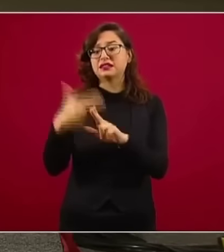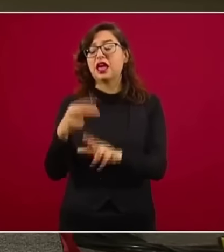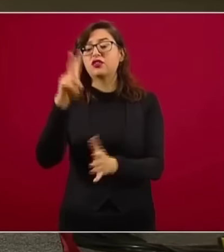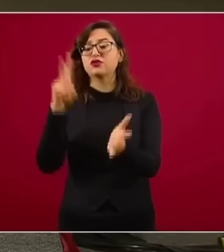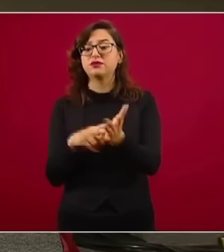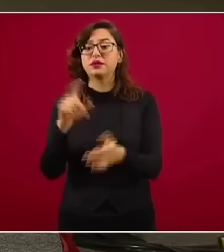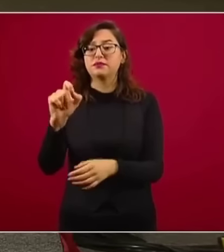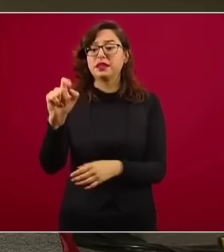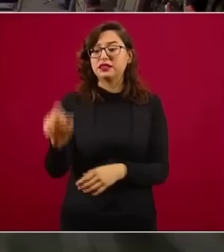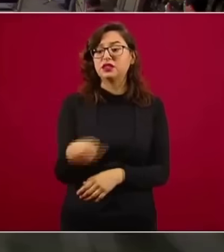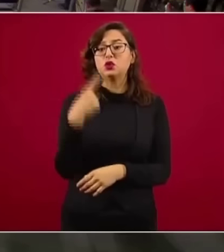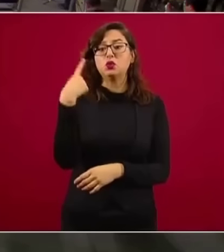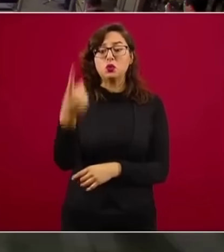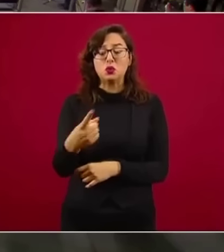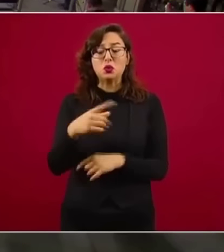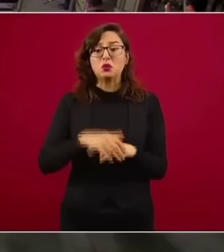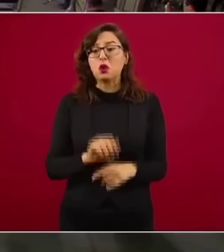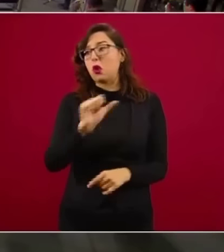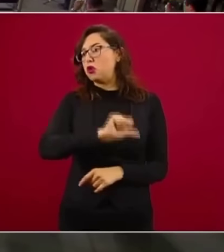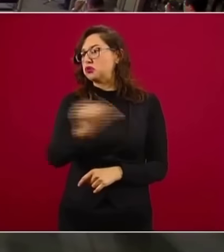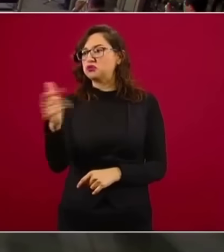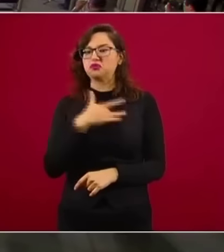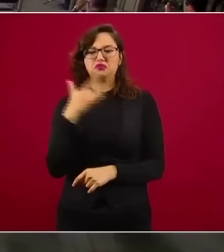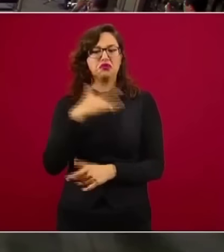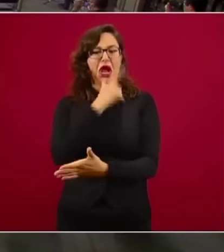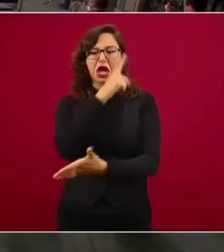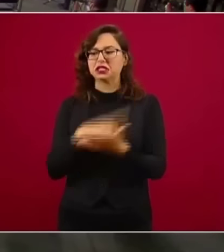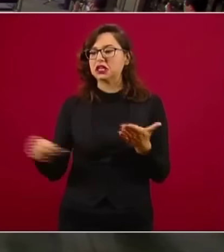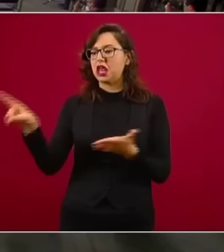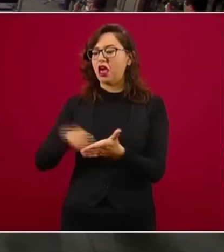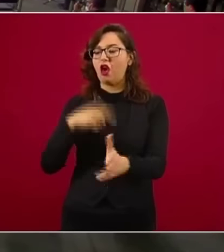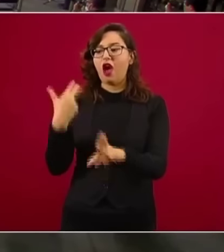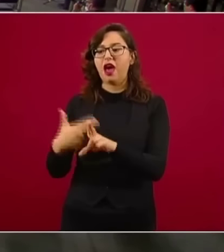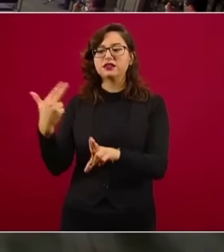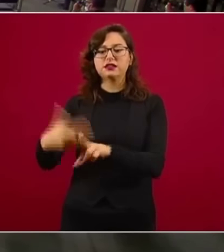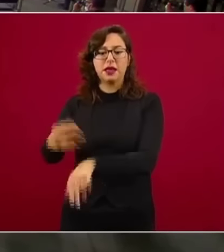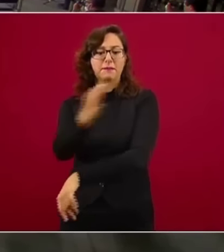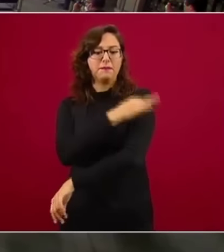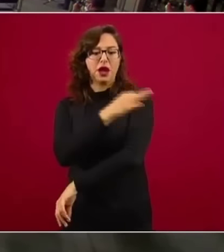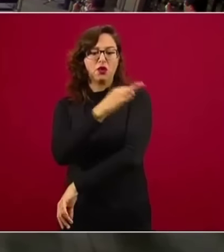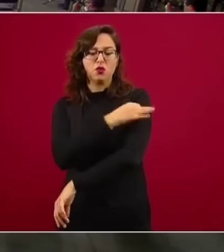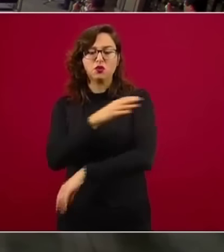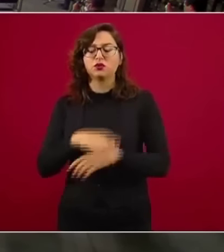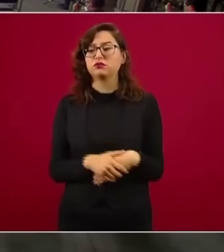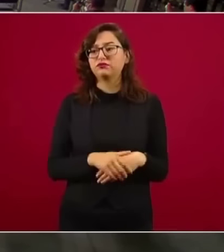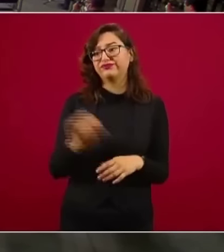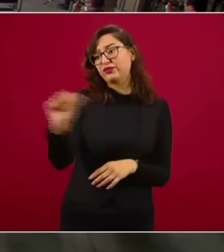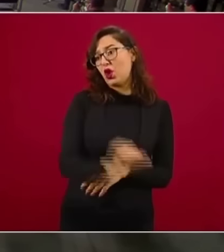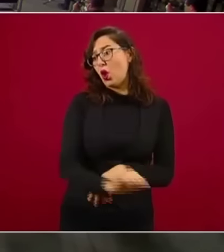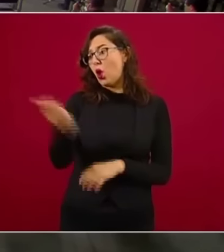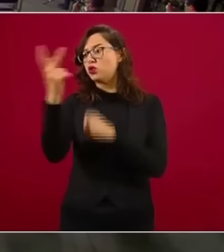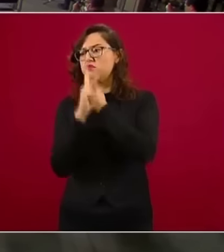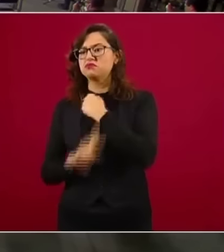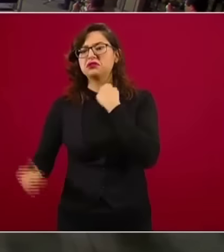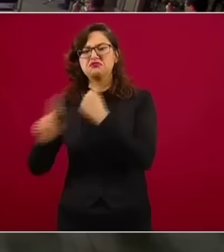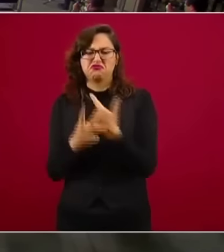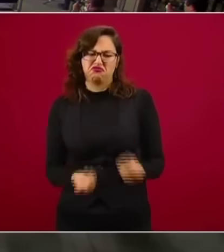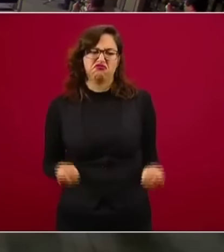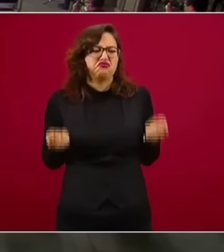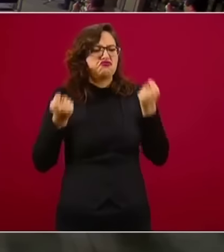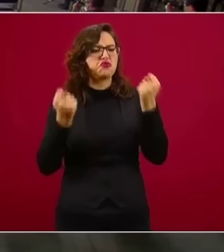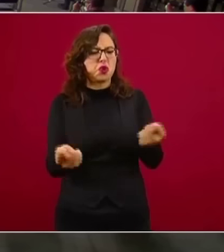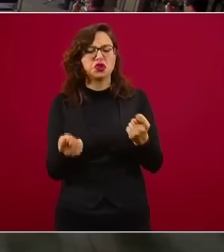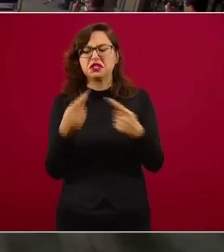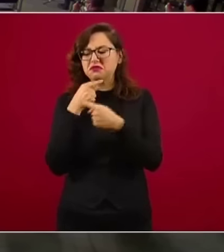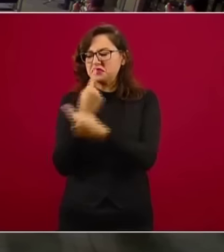cancelaron las clases hasta que haya vacuna. Otros países van a abrir sin importarle las condiciones de salud, de